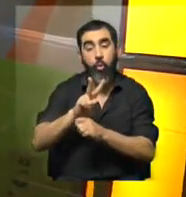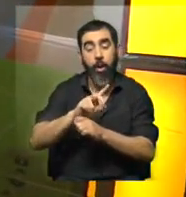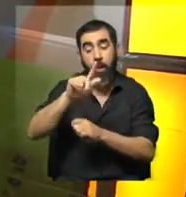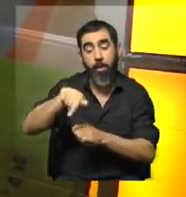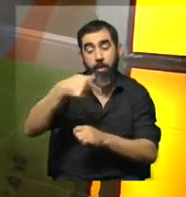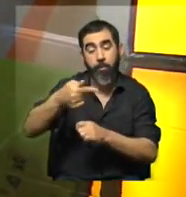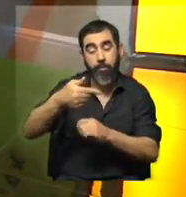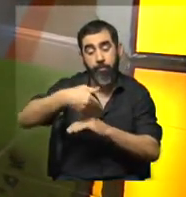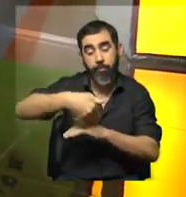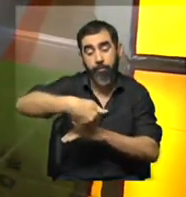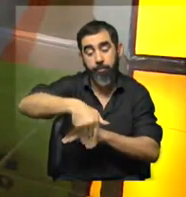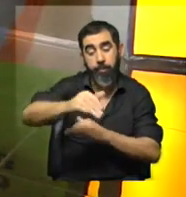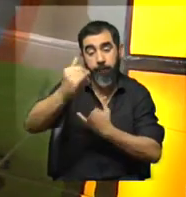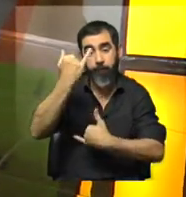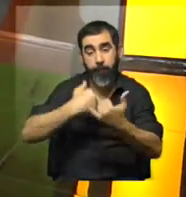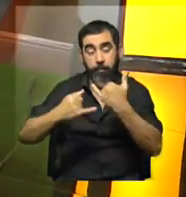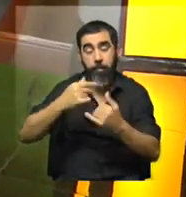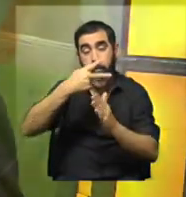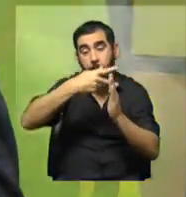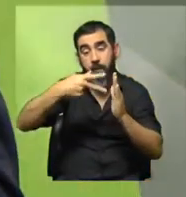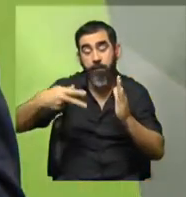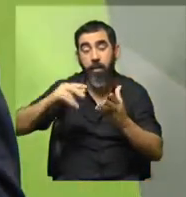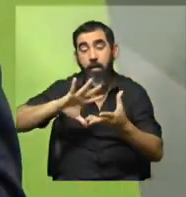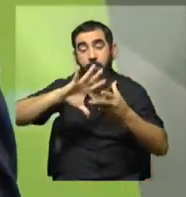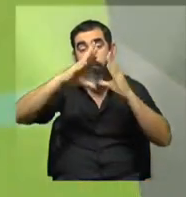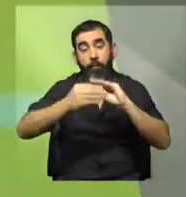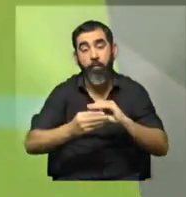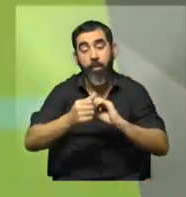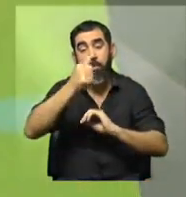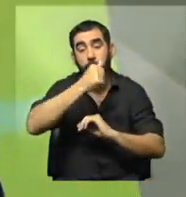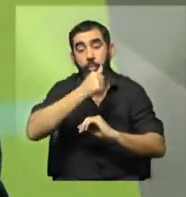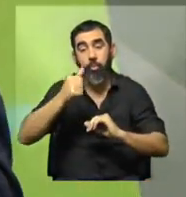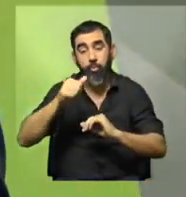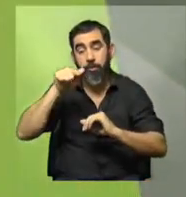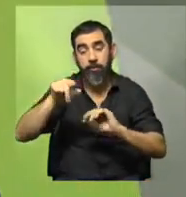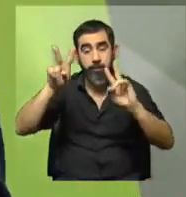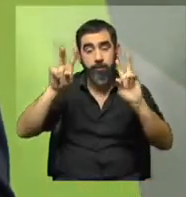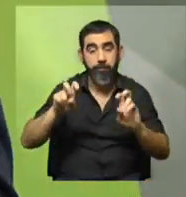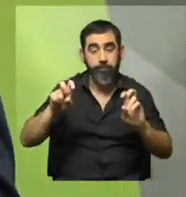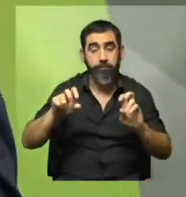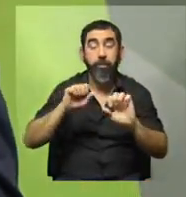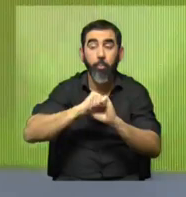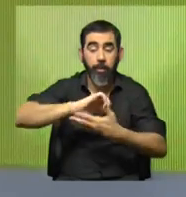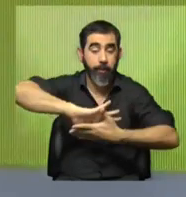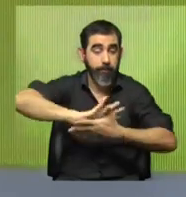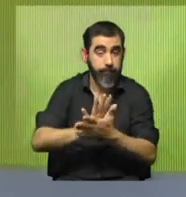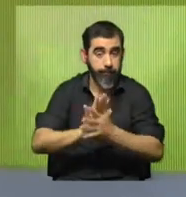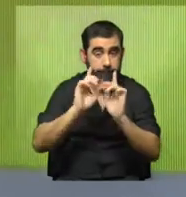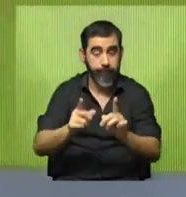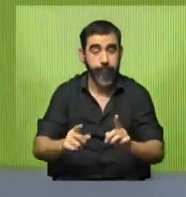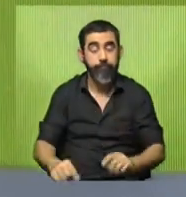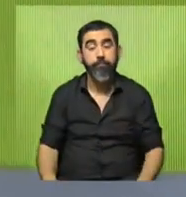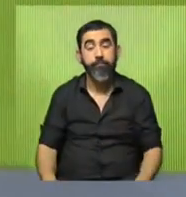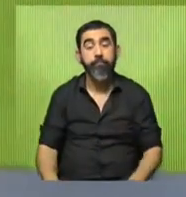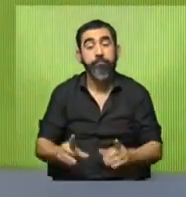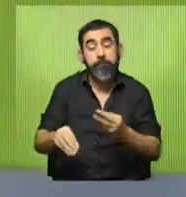bueno, a partir de esa información, planificar la manera de mantenerlas a raya y si se puede eliminarlas, ¿no? Sí, y también agregaría